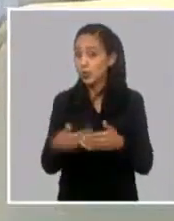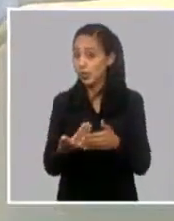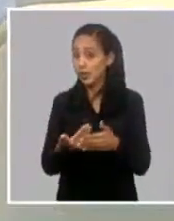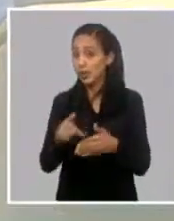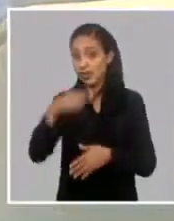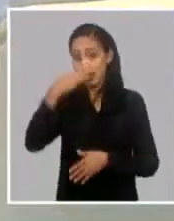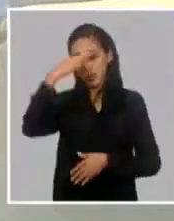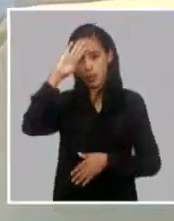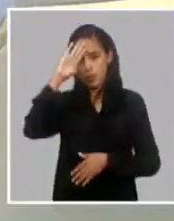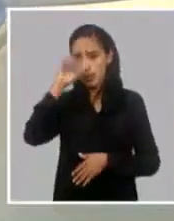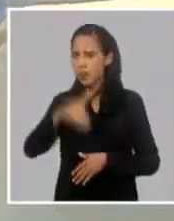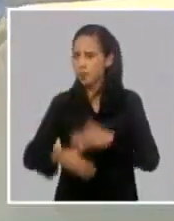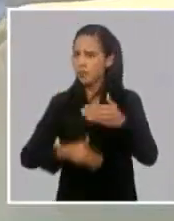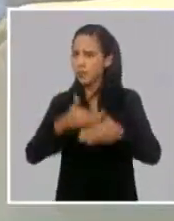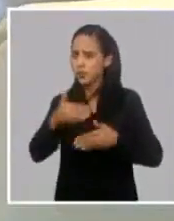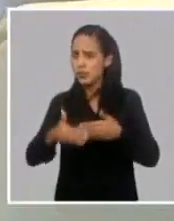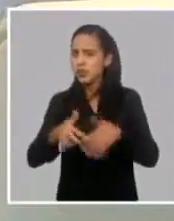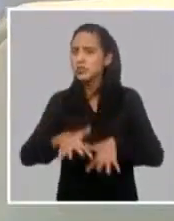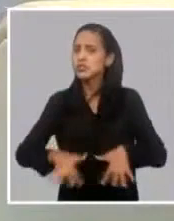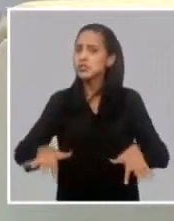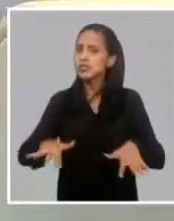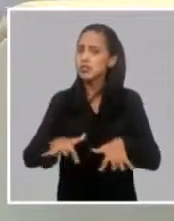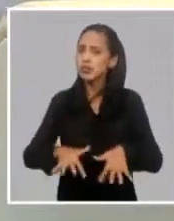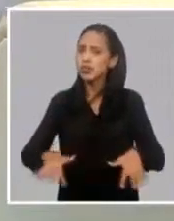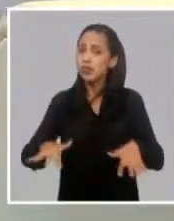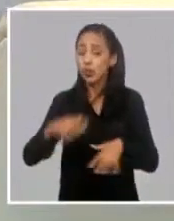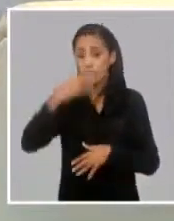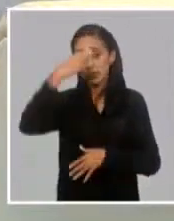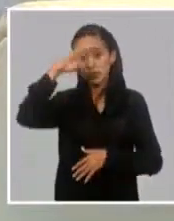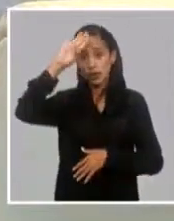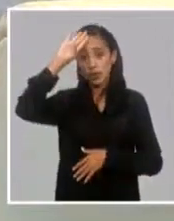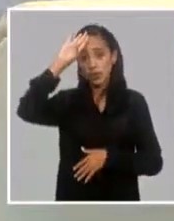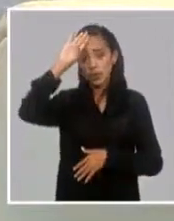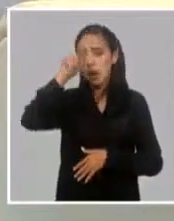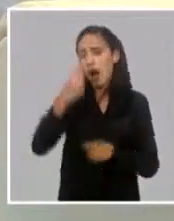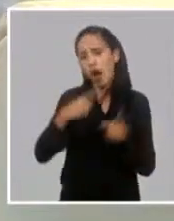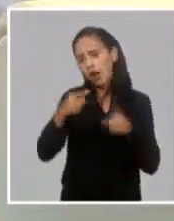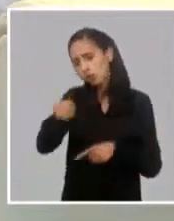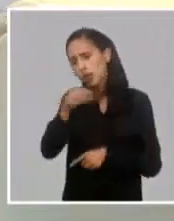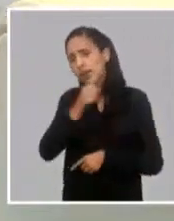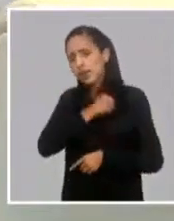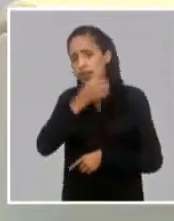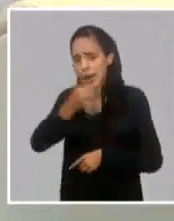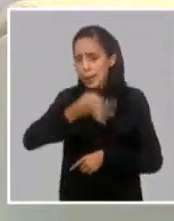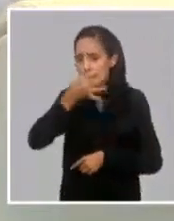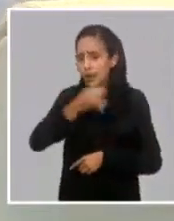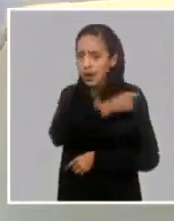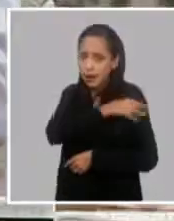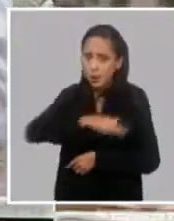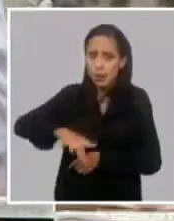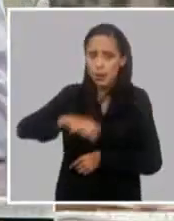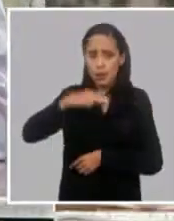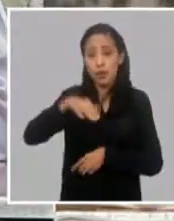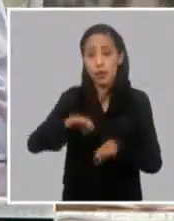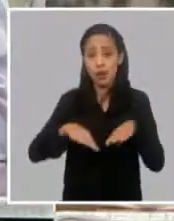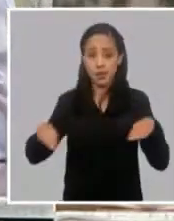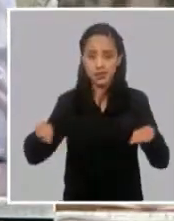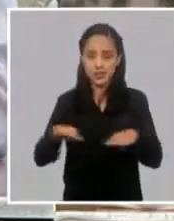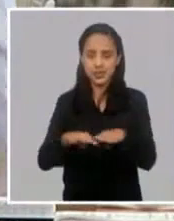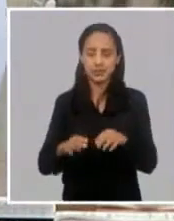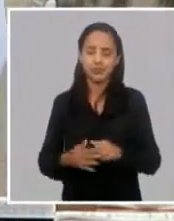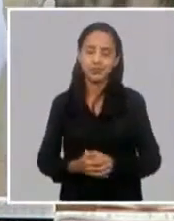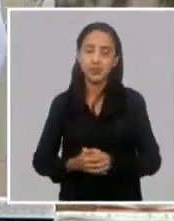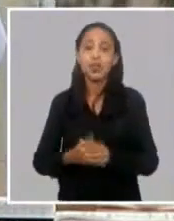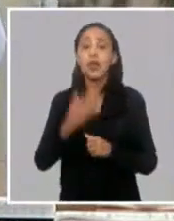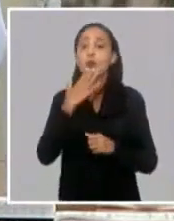el país, cómo sigue transcurriendo la situación nacional y elementos que usted quiera brindarle al pueblo en esta mesa redonda. Bueno, Randy, buenas noches para todo nuestro